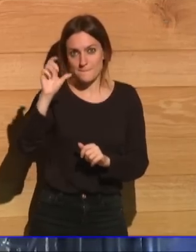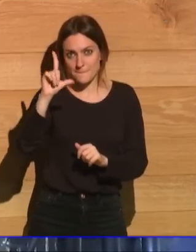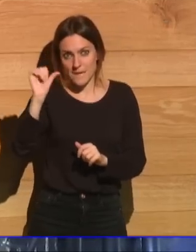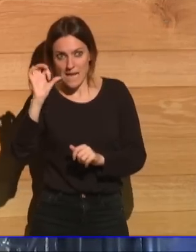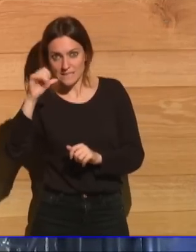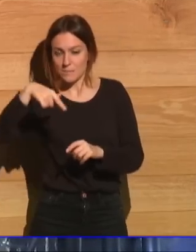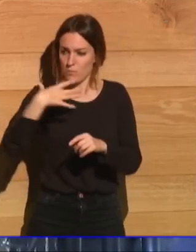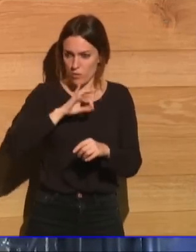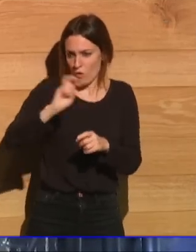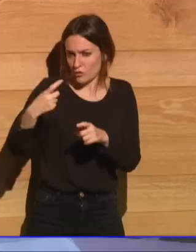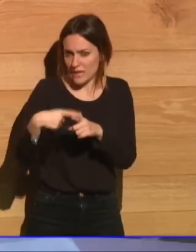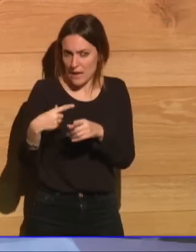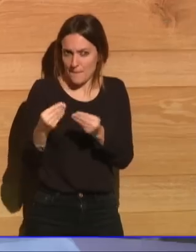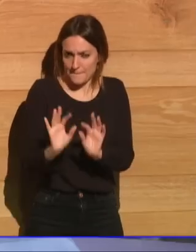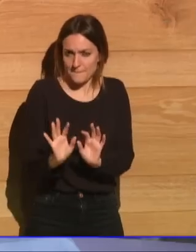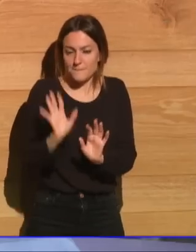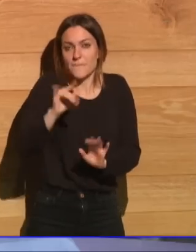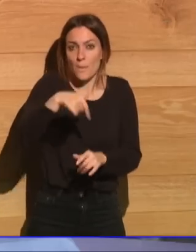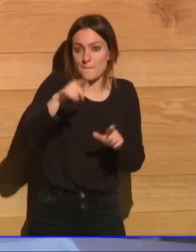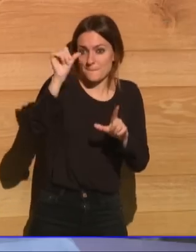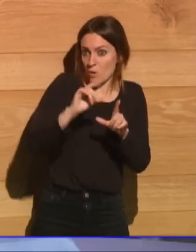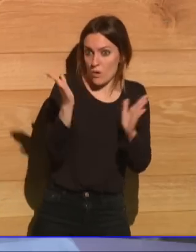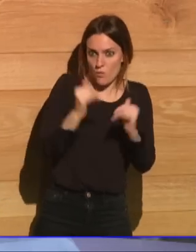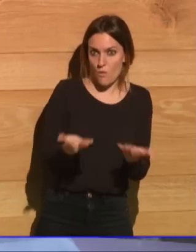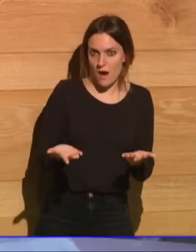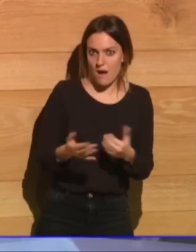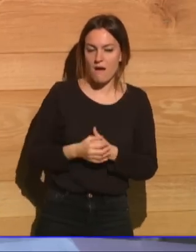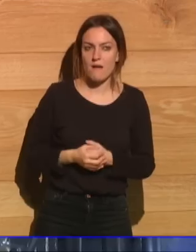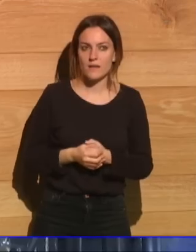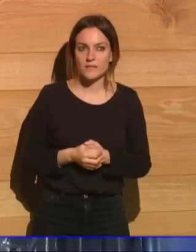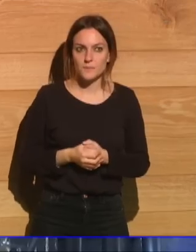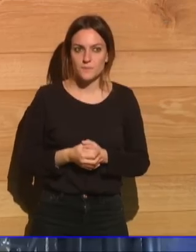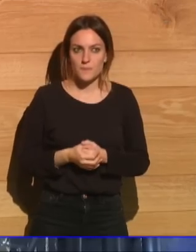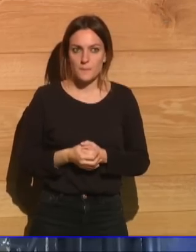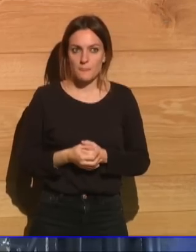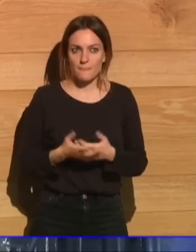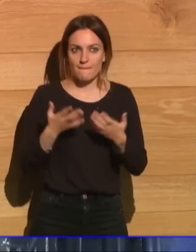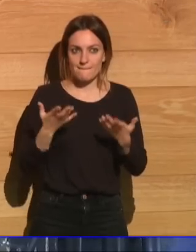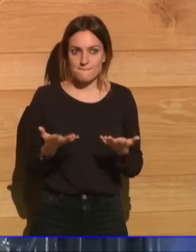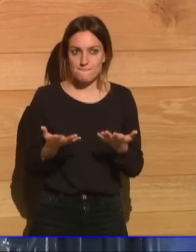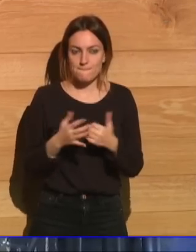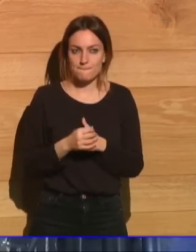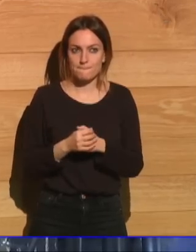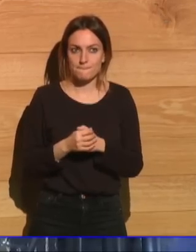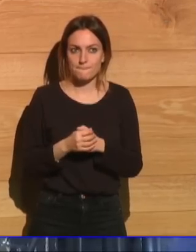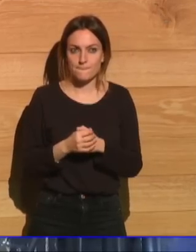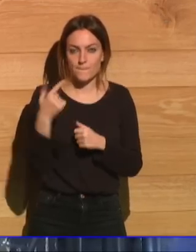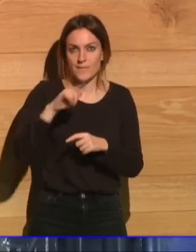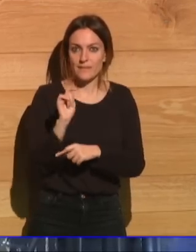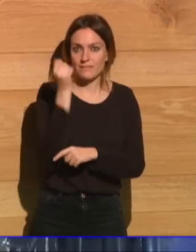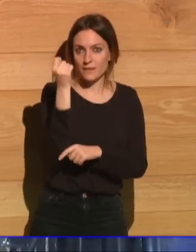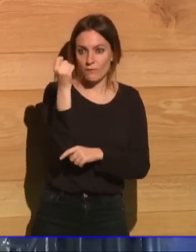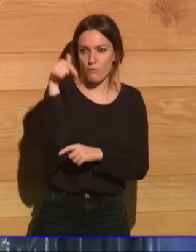esta peli no hay, En Whiplash no está claro lo que pasa. no se sabe muy bien. Pero desde luego es un triunfo